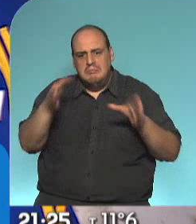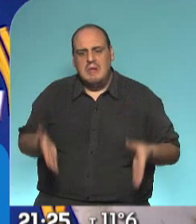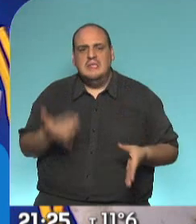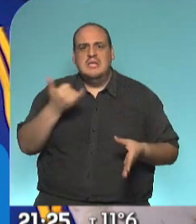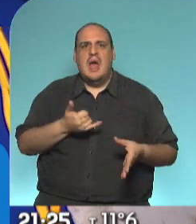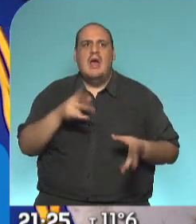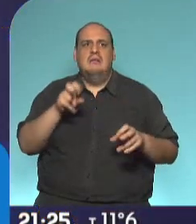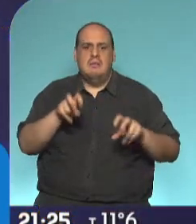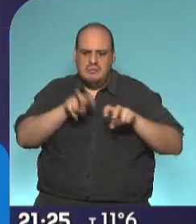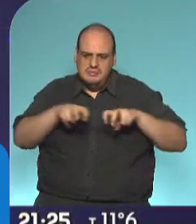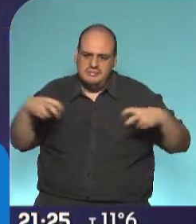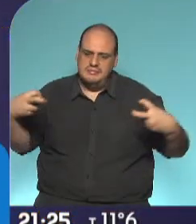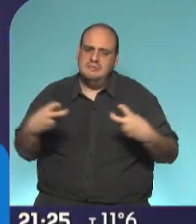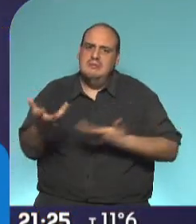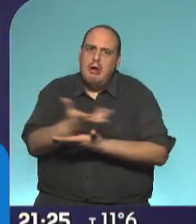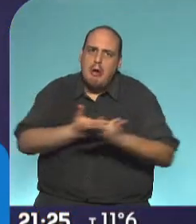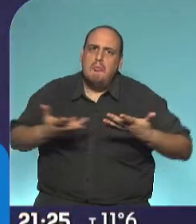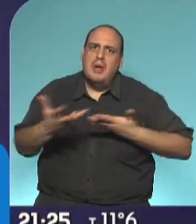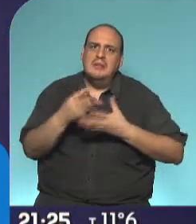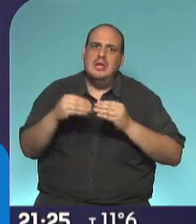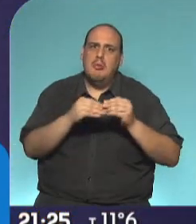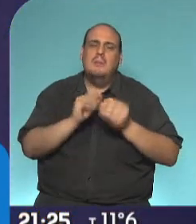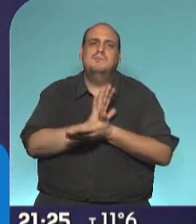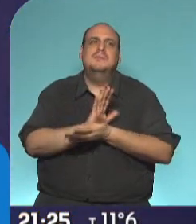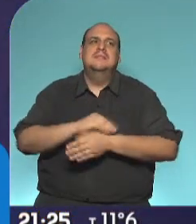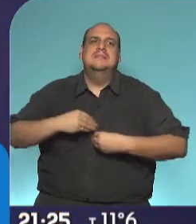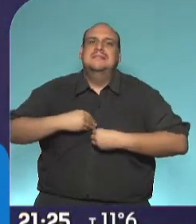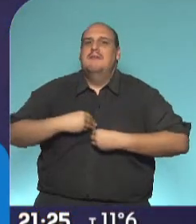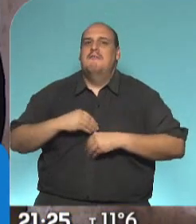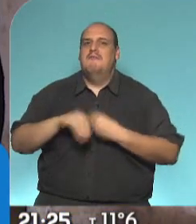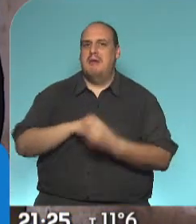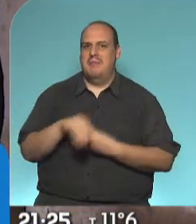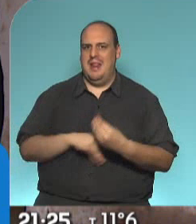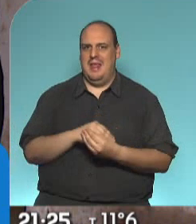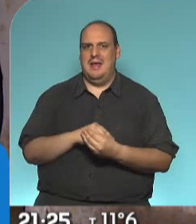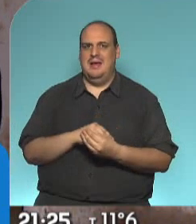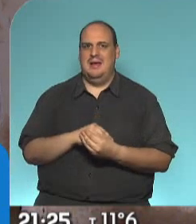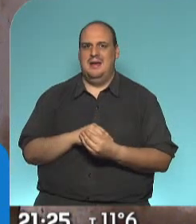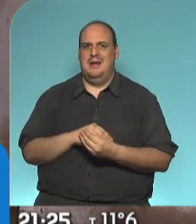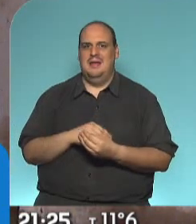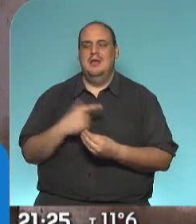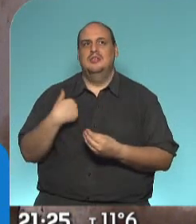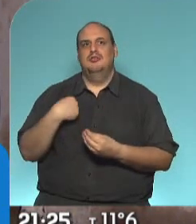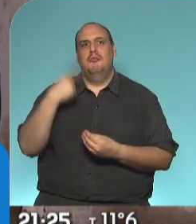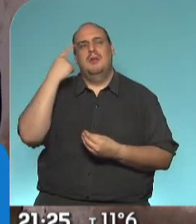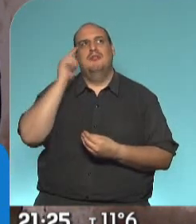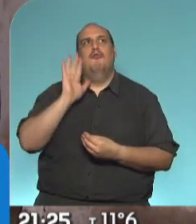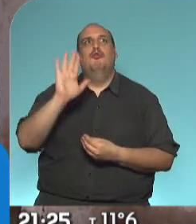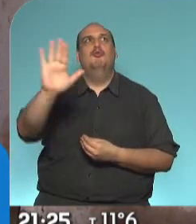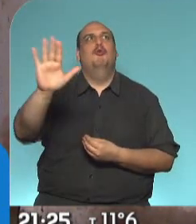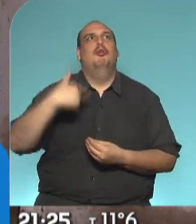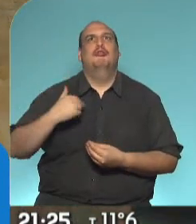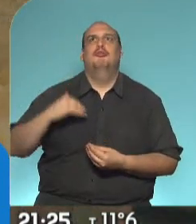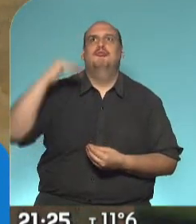poder compartir por ahí con mis compañeros, ¿no? Sentirme en familia de alguna manera. Siento que por ahí puedo tener expectativas para el día de mañana en el